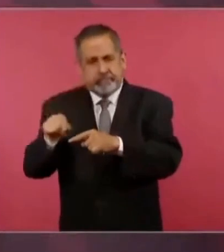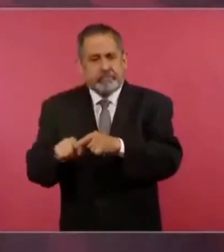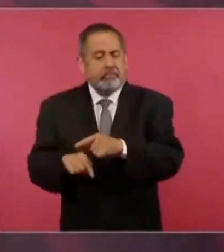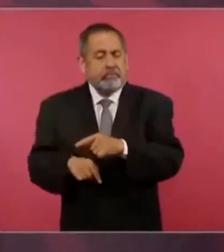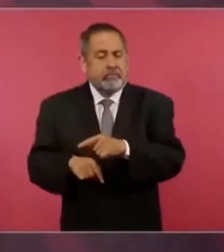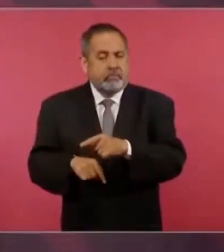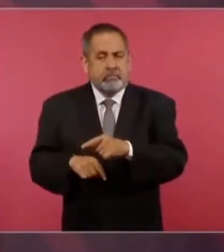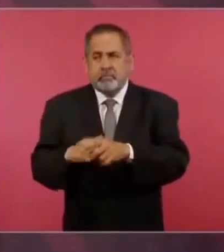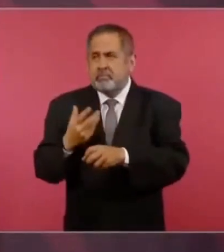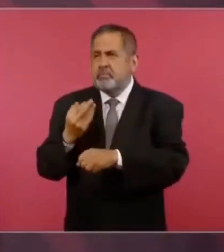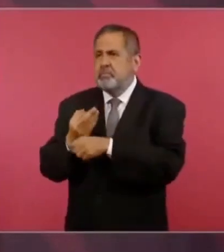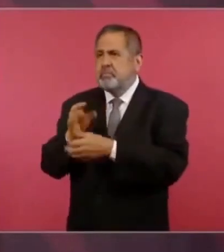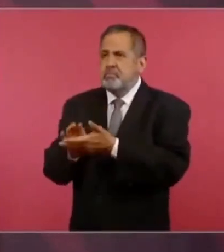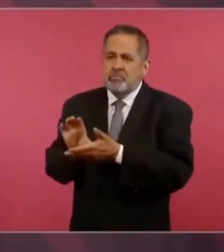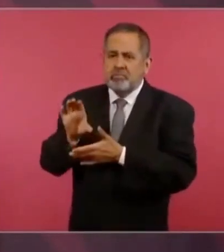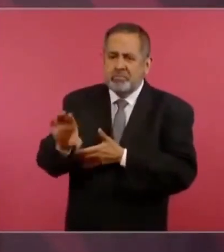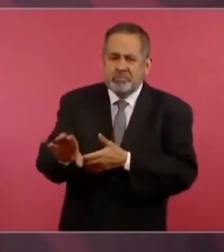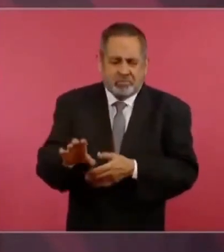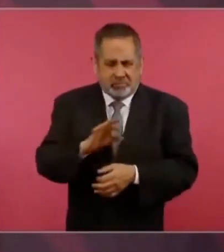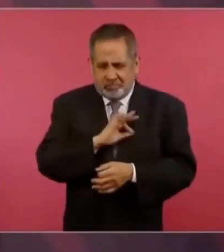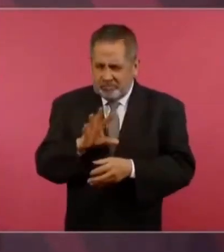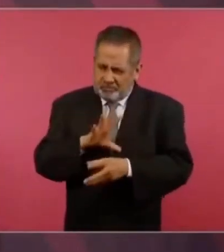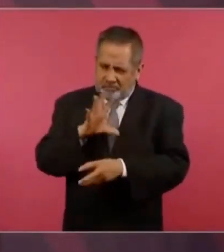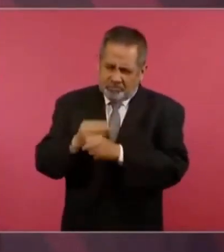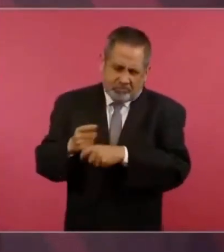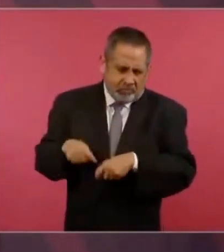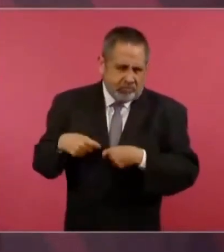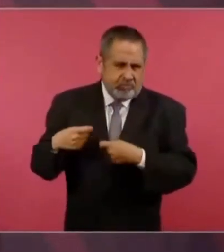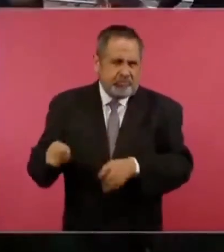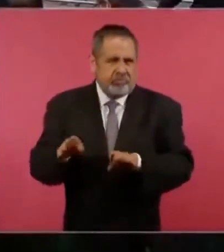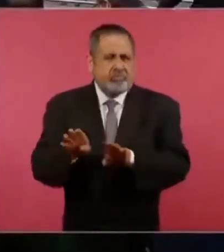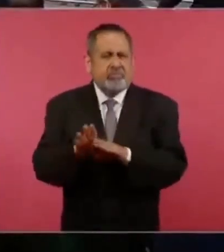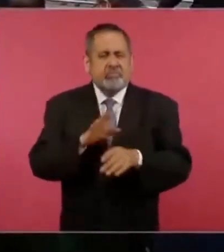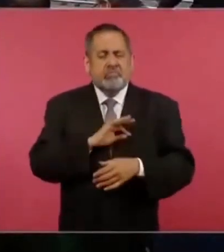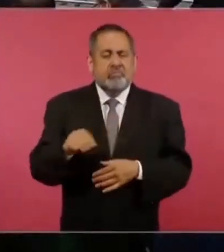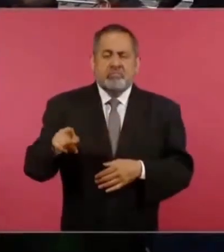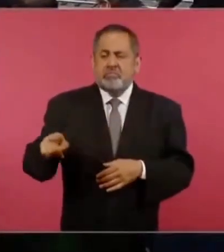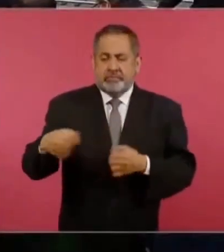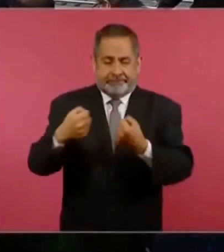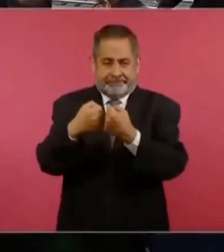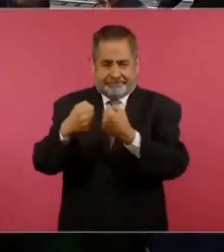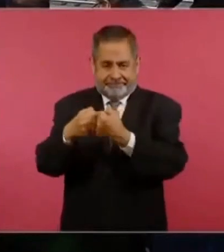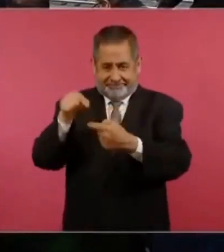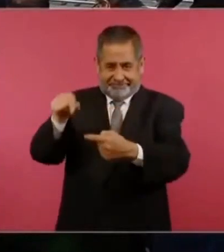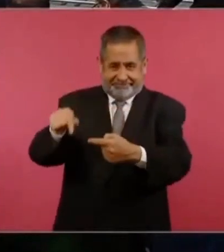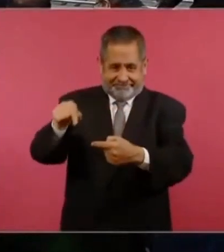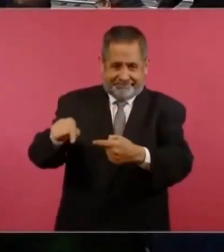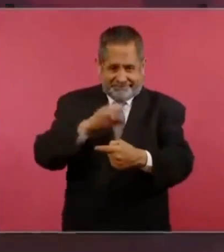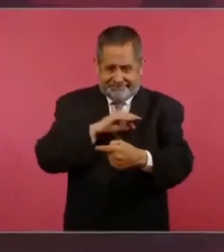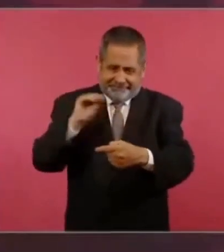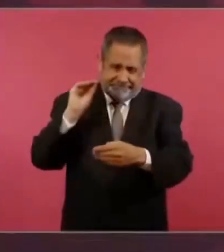estamos invirtiendo nada más en la frontera,